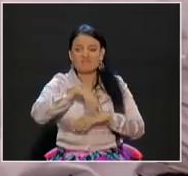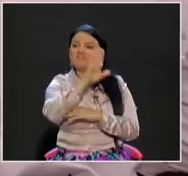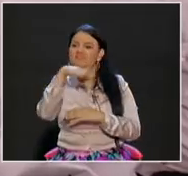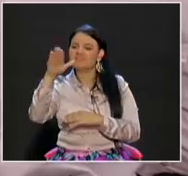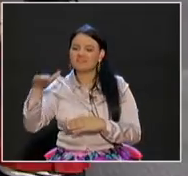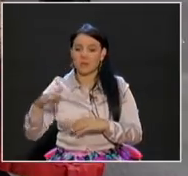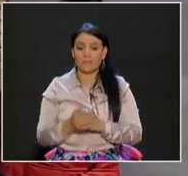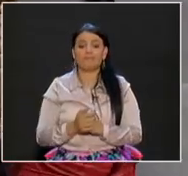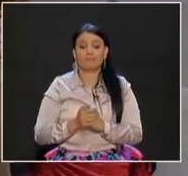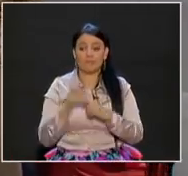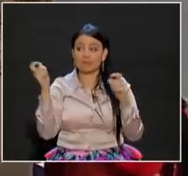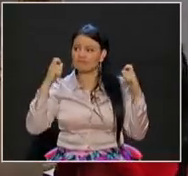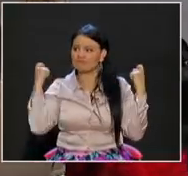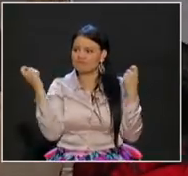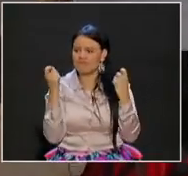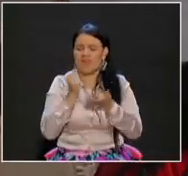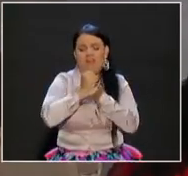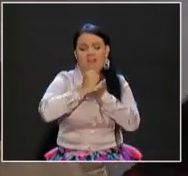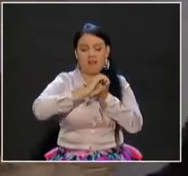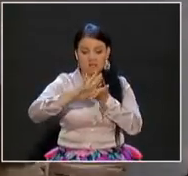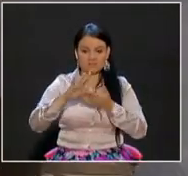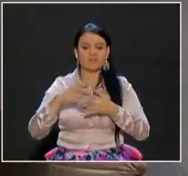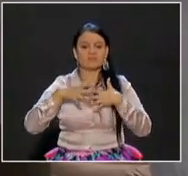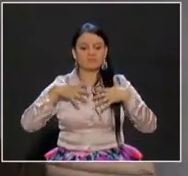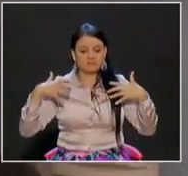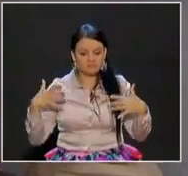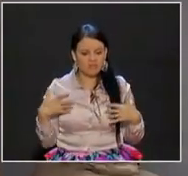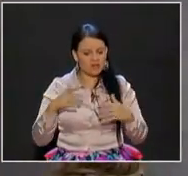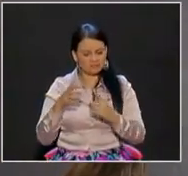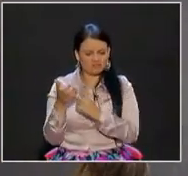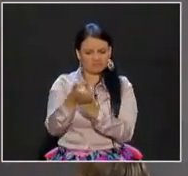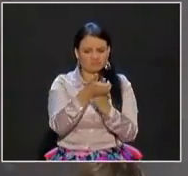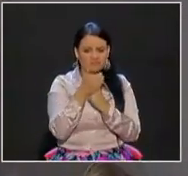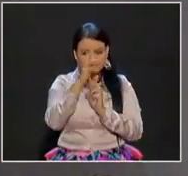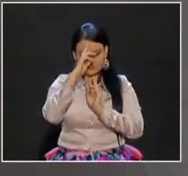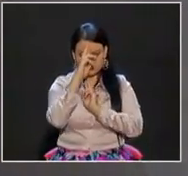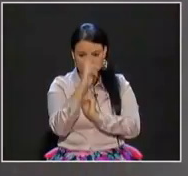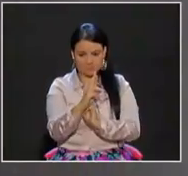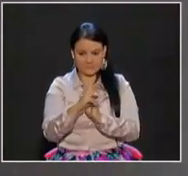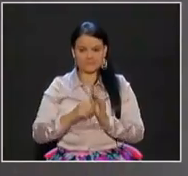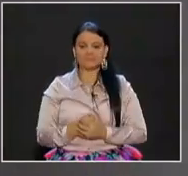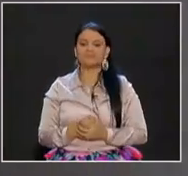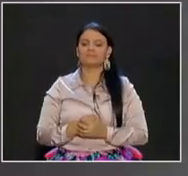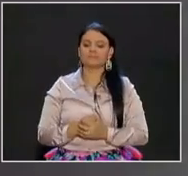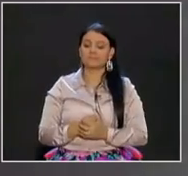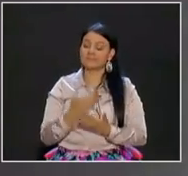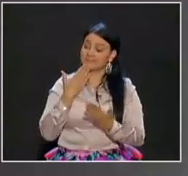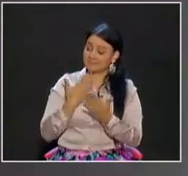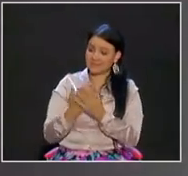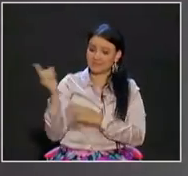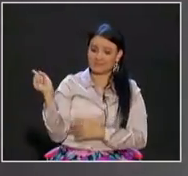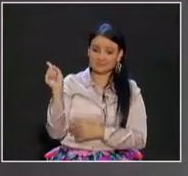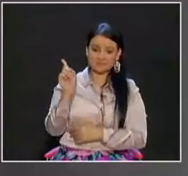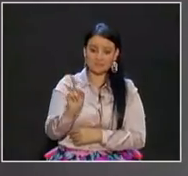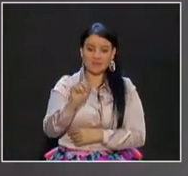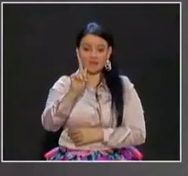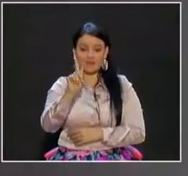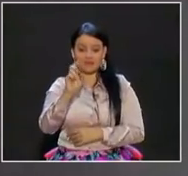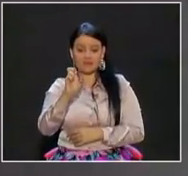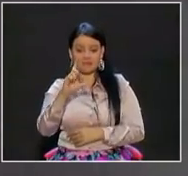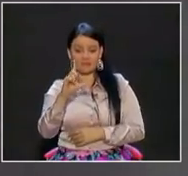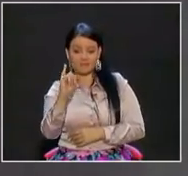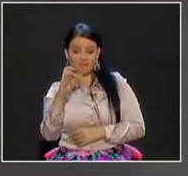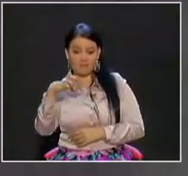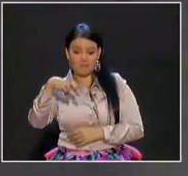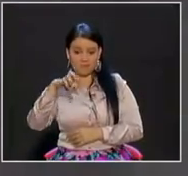público y gratuito para los animales hoy total protección y respeto muy bien sigue el turno para felipe palau del